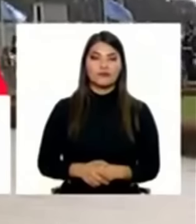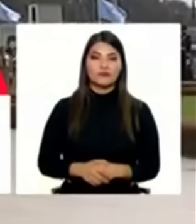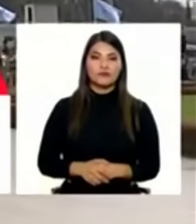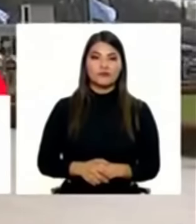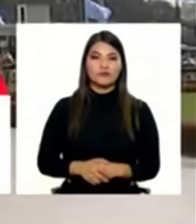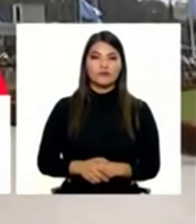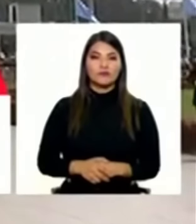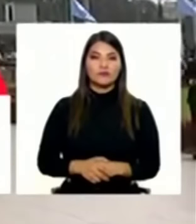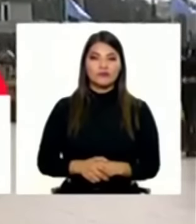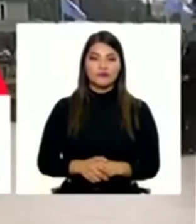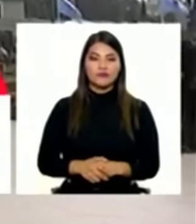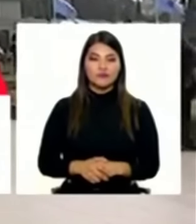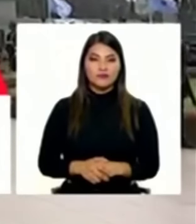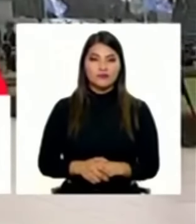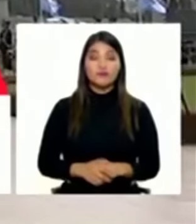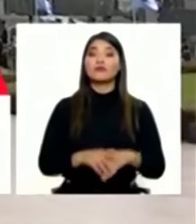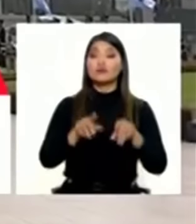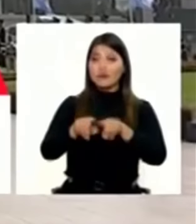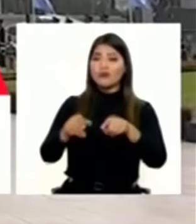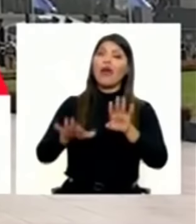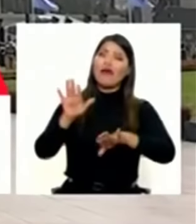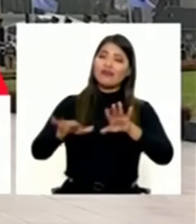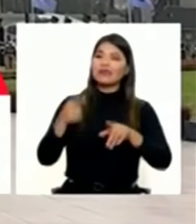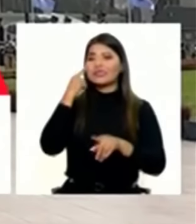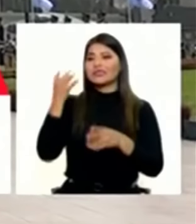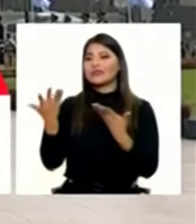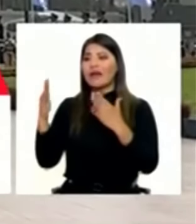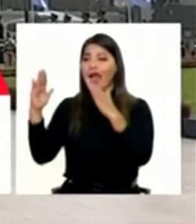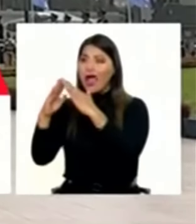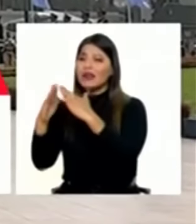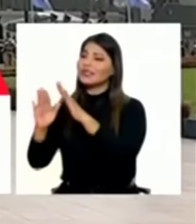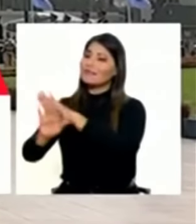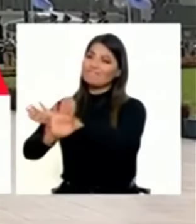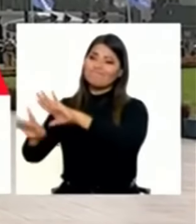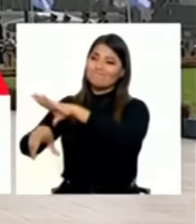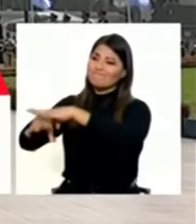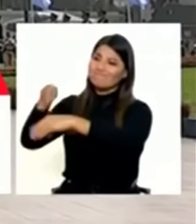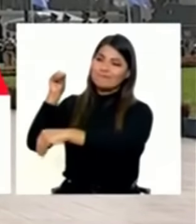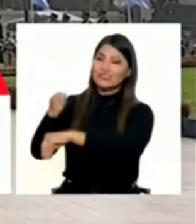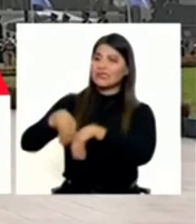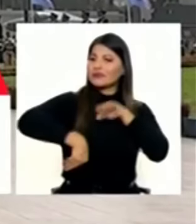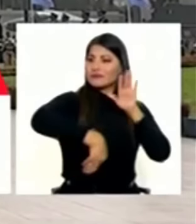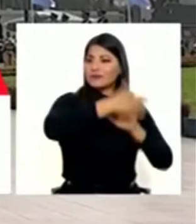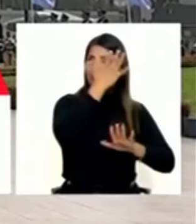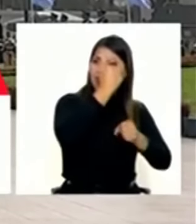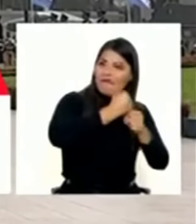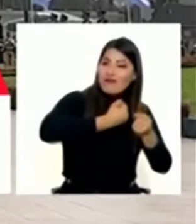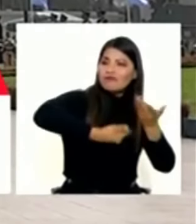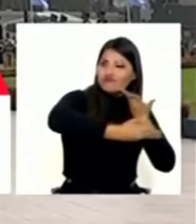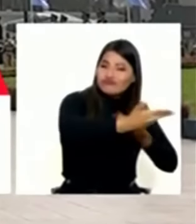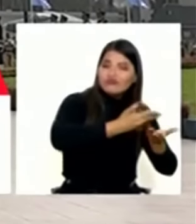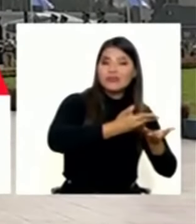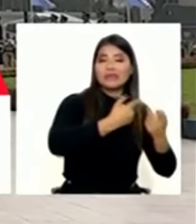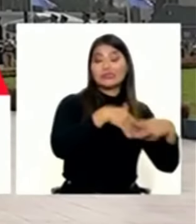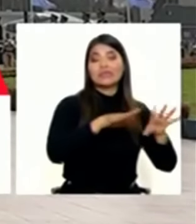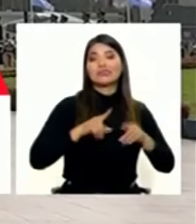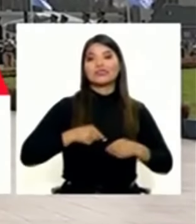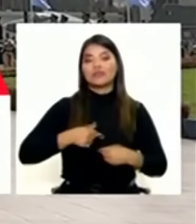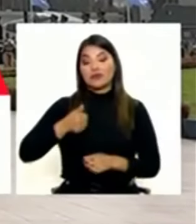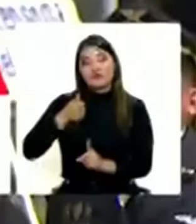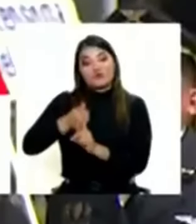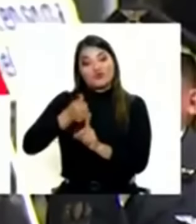y dejando muchas veces sus hogares y comodidades, toman la